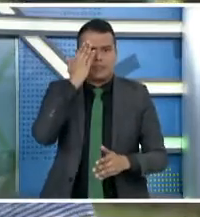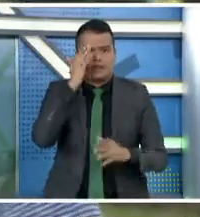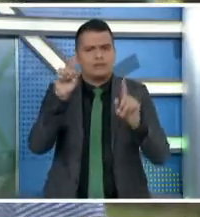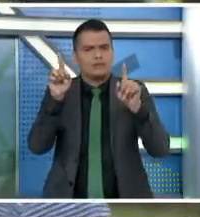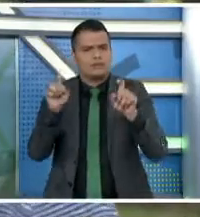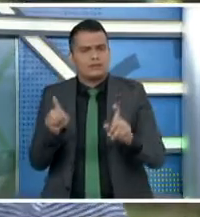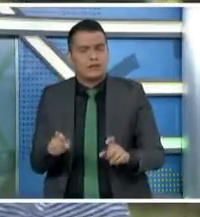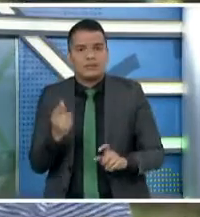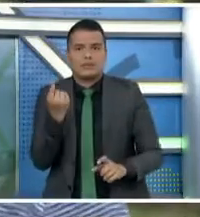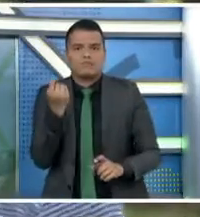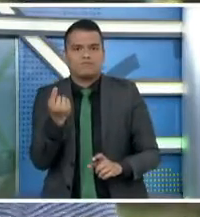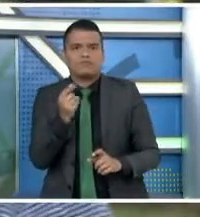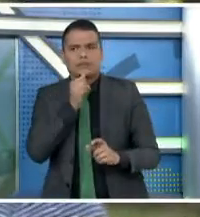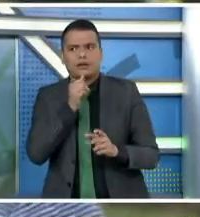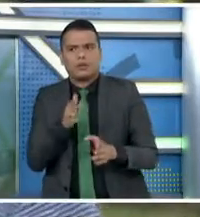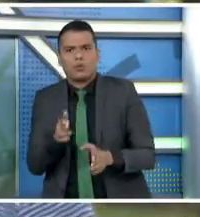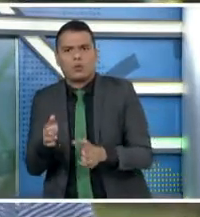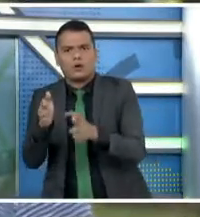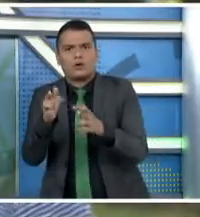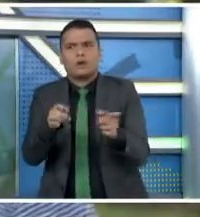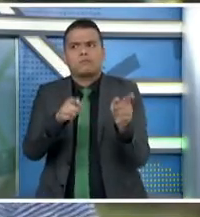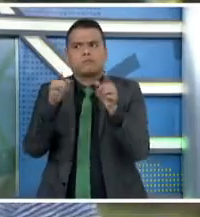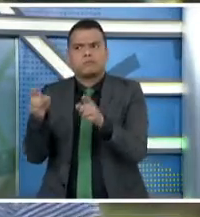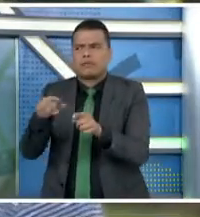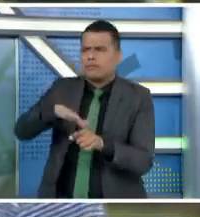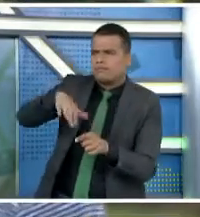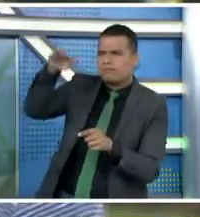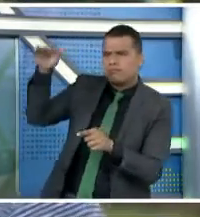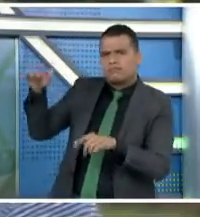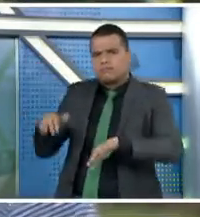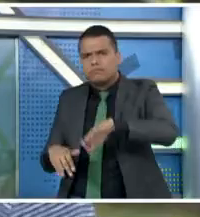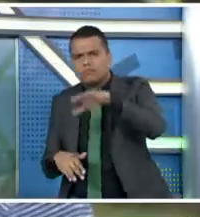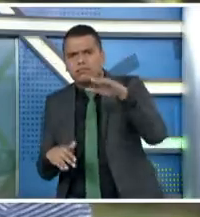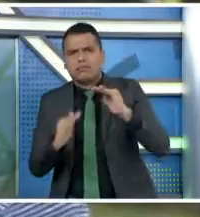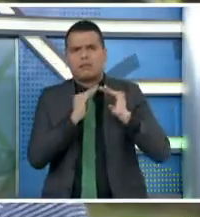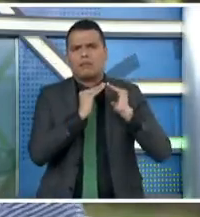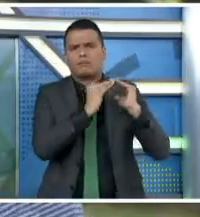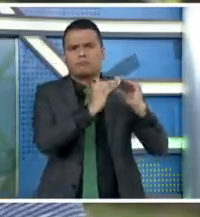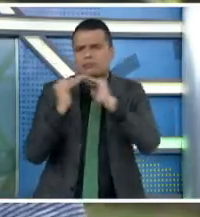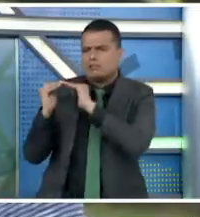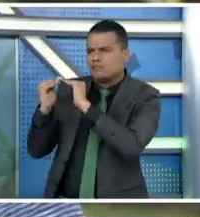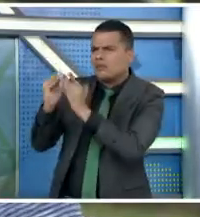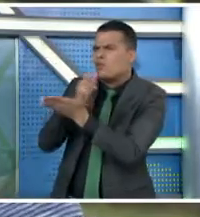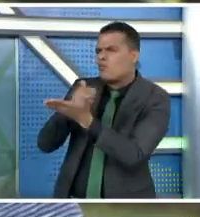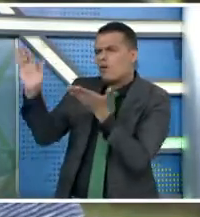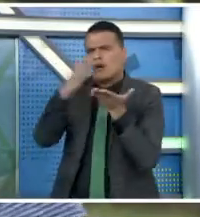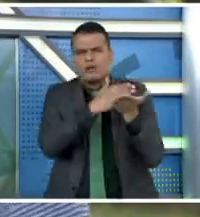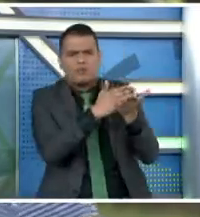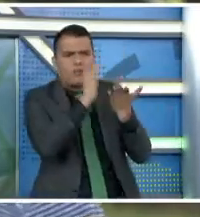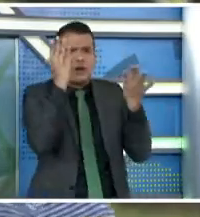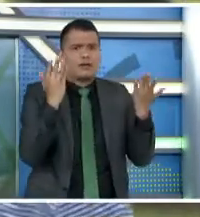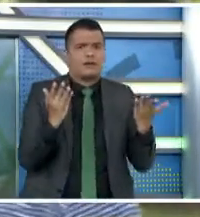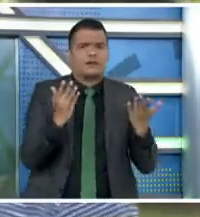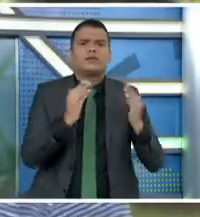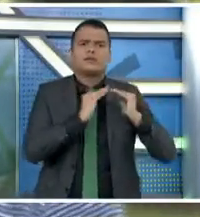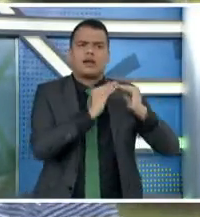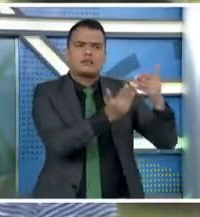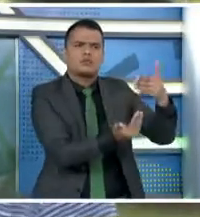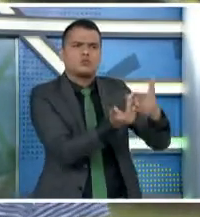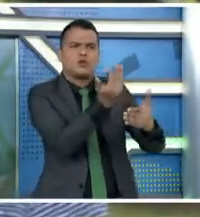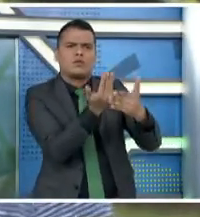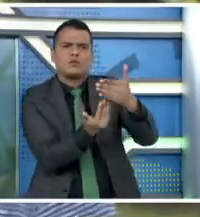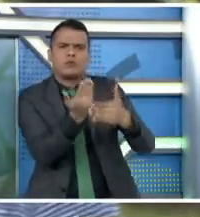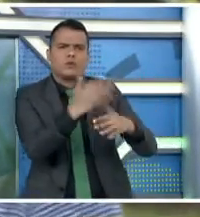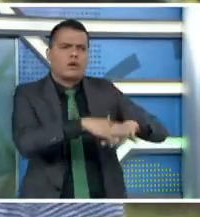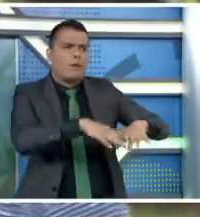todo el tema del jarillón los procesos de desalojos que se han dado en el jarillón el crecimiento urbano hacia zonas de